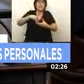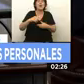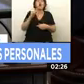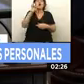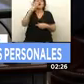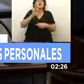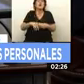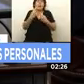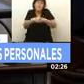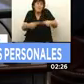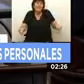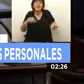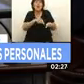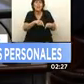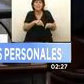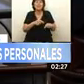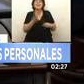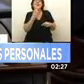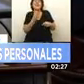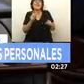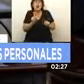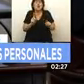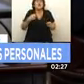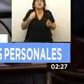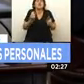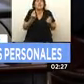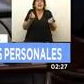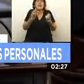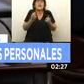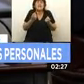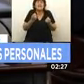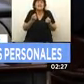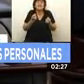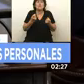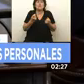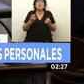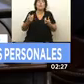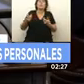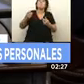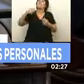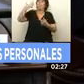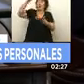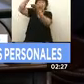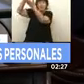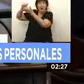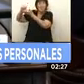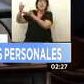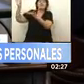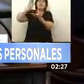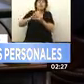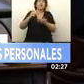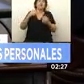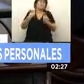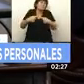agregado de las materias primas o de energía Tenemos que tener inserción inserción internacional con software